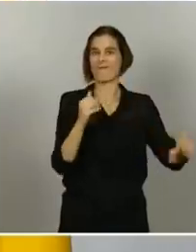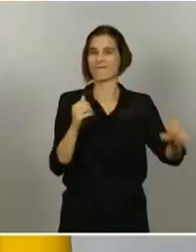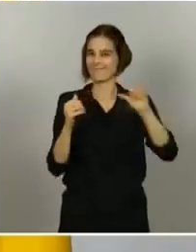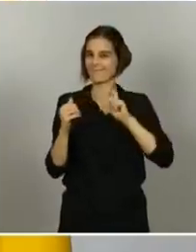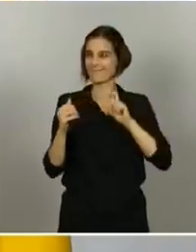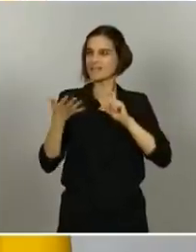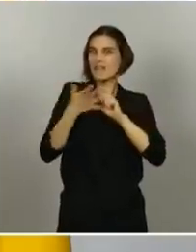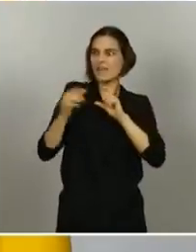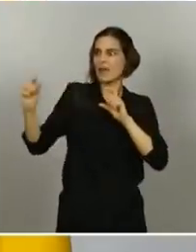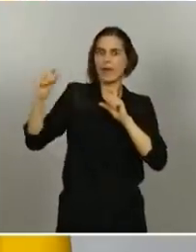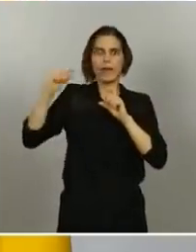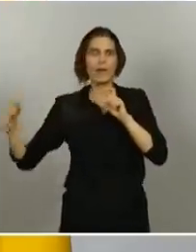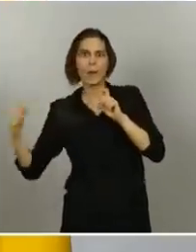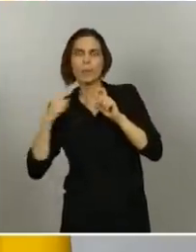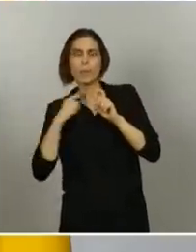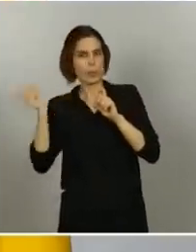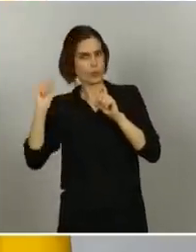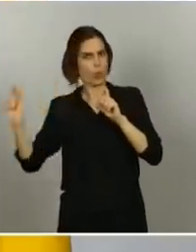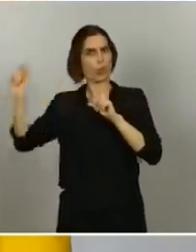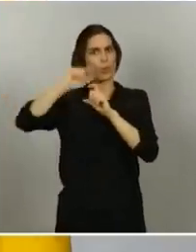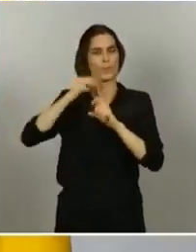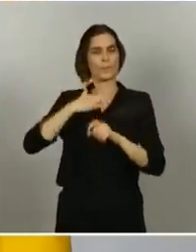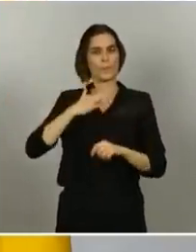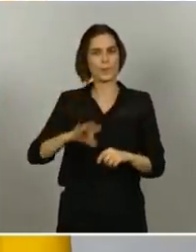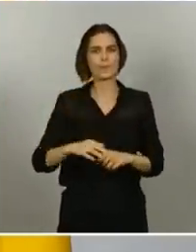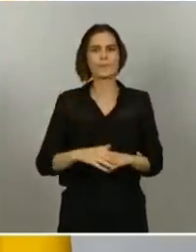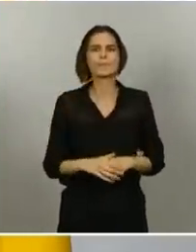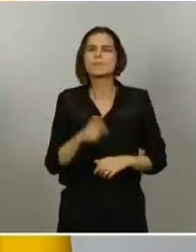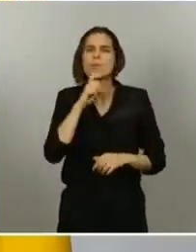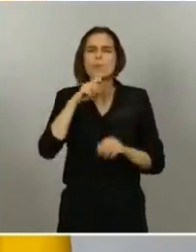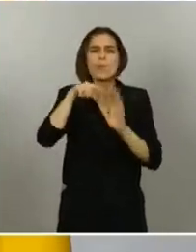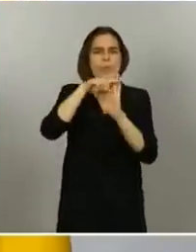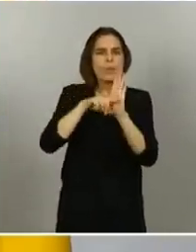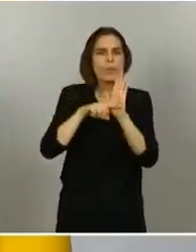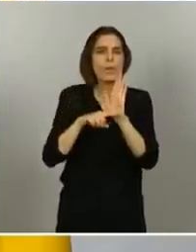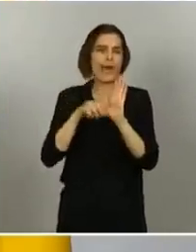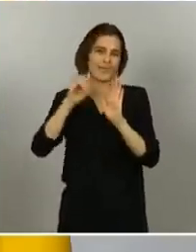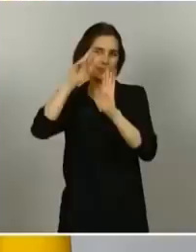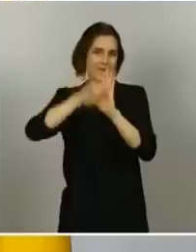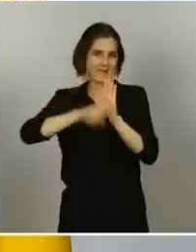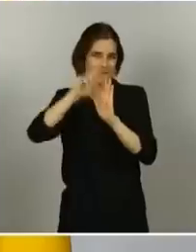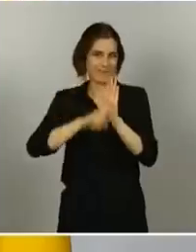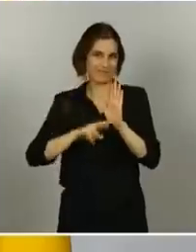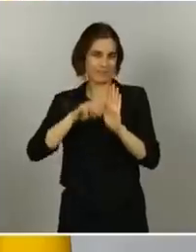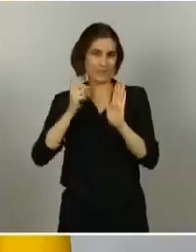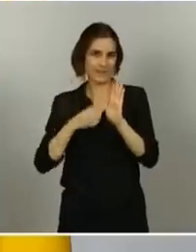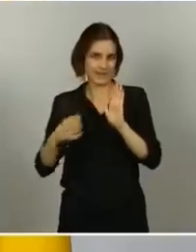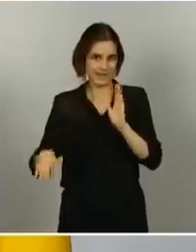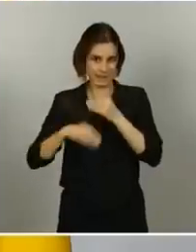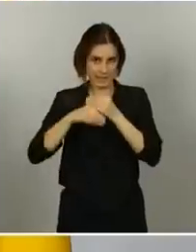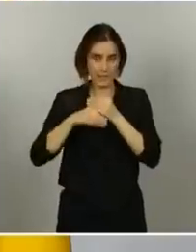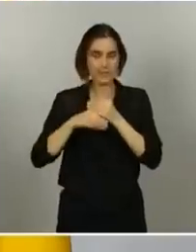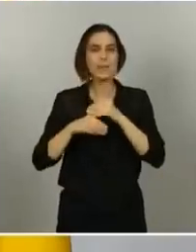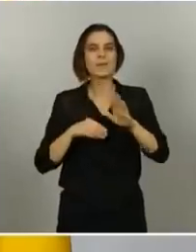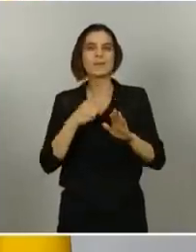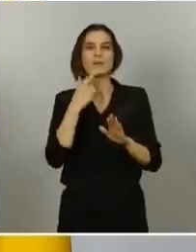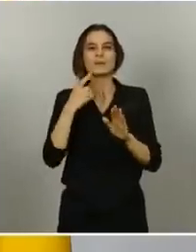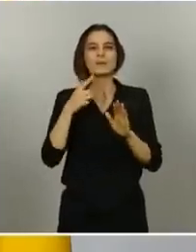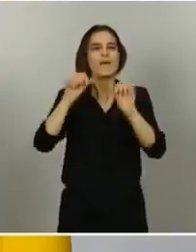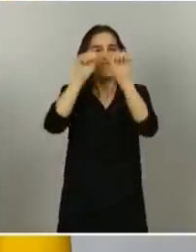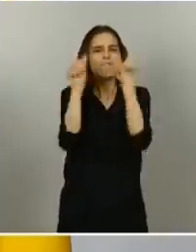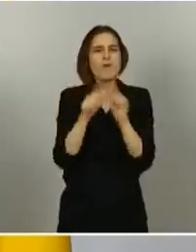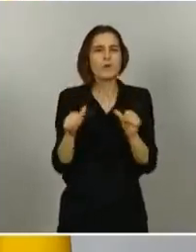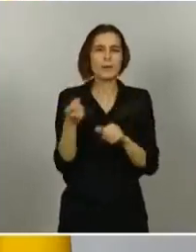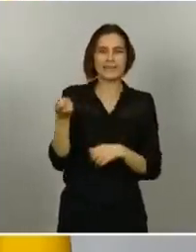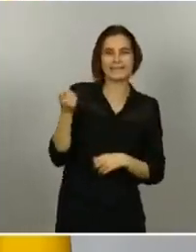empleo se establecerán mediante un reglamento que desarrolle esta lei pero les adelanto que será un mecanismo parecido al que já funciona con